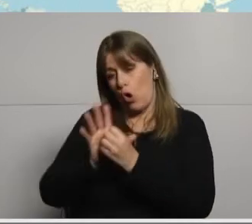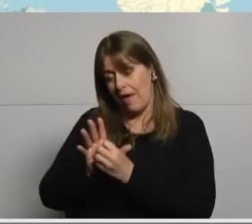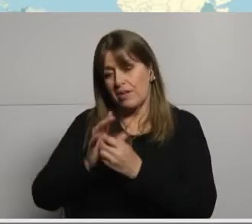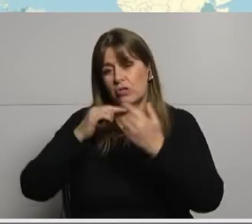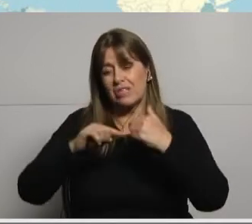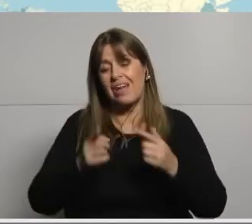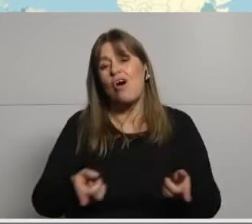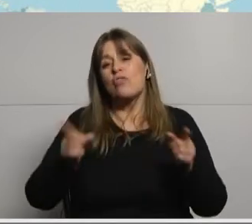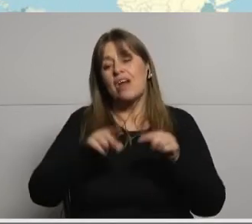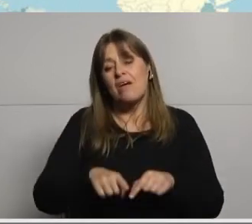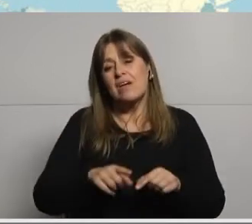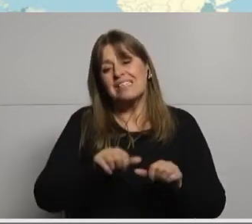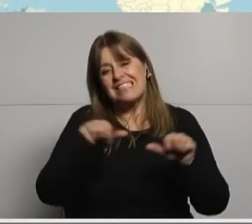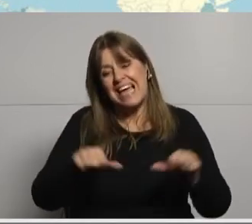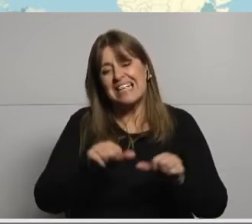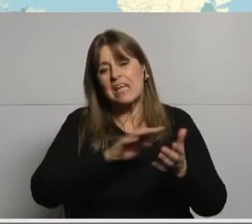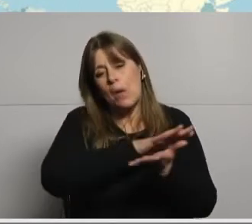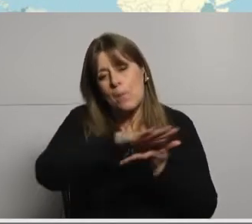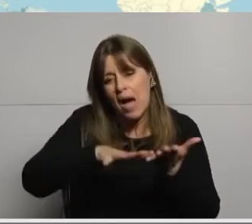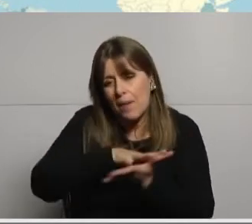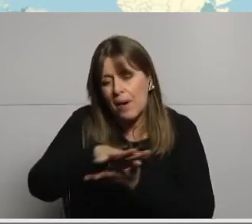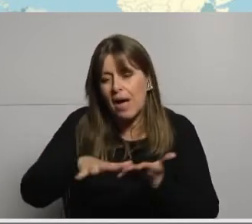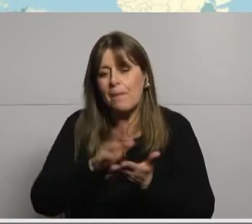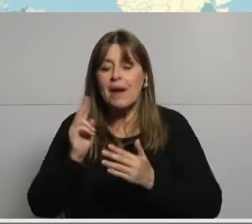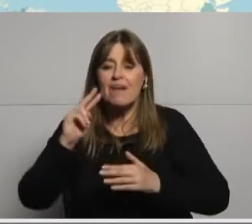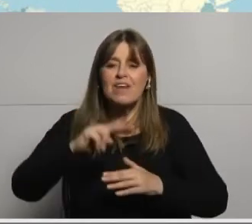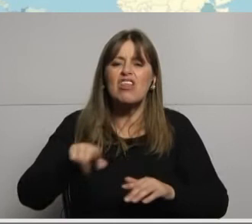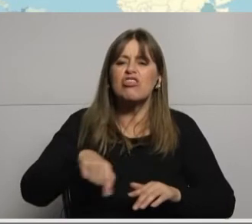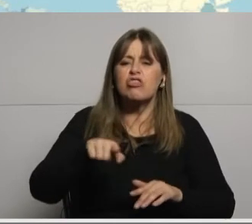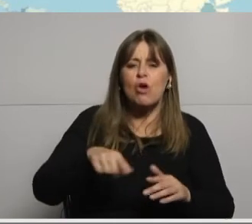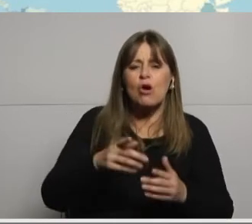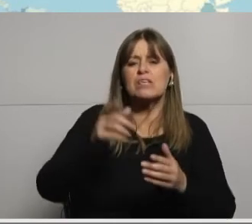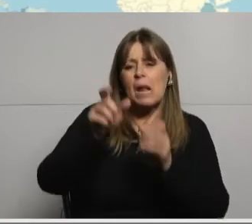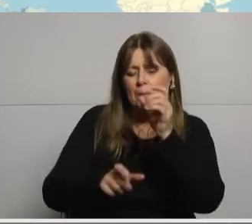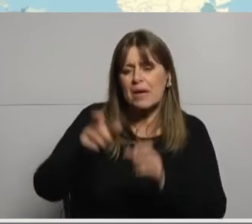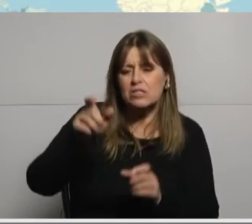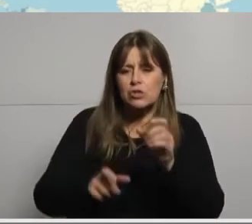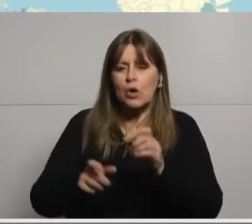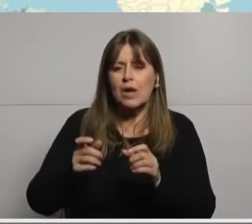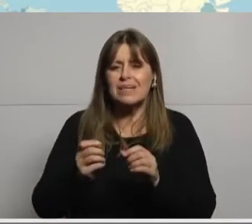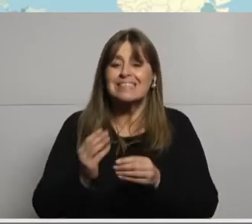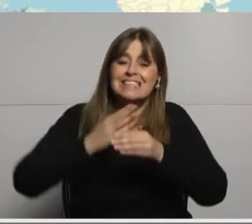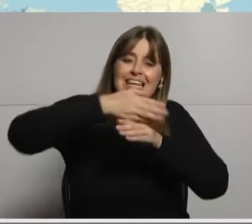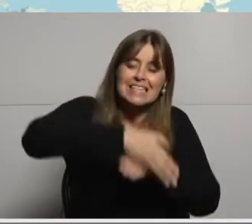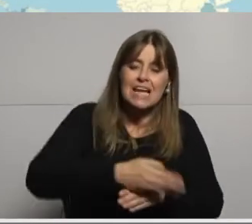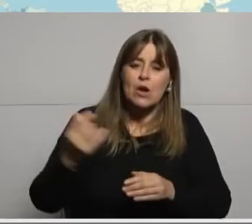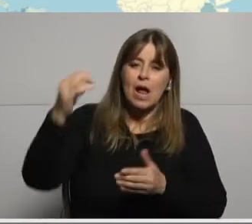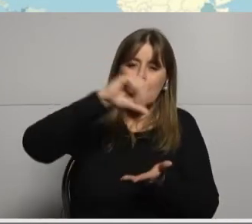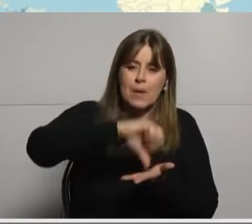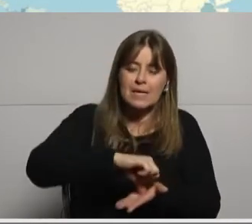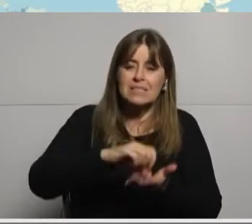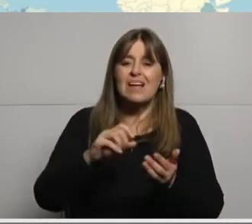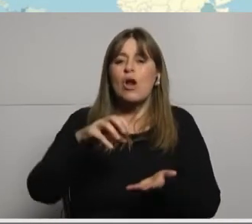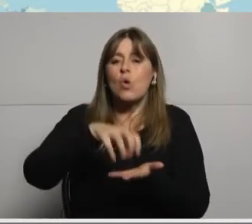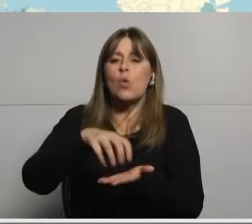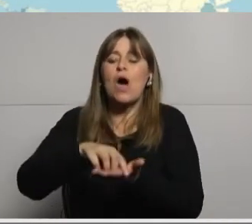de nuevo, se hacen mapas, ¿sí?, para ver dónde fueron las personas que ingresaron al país, cuál es el